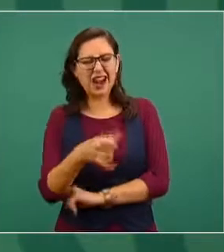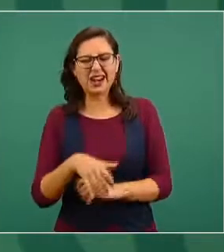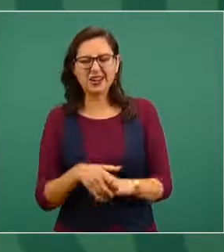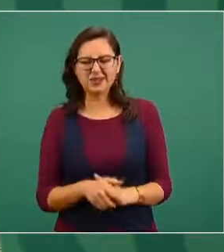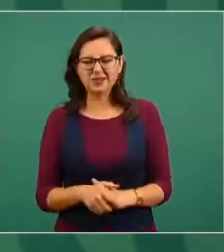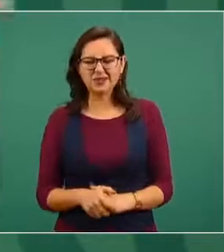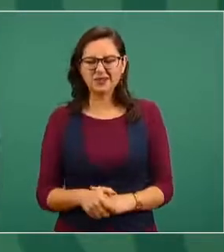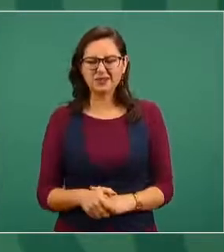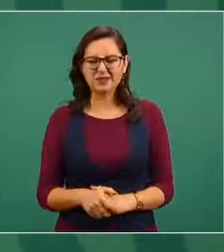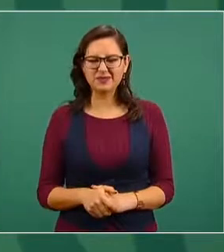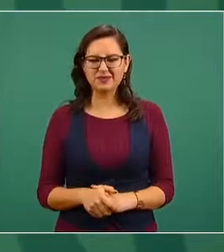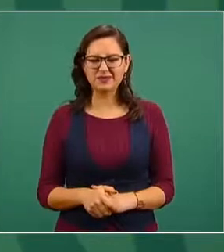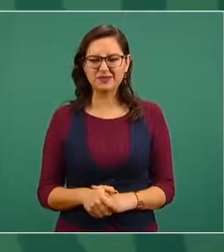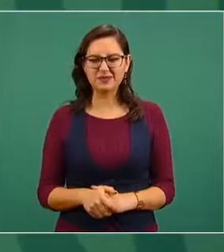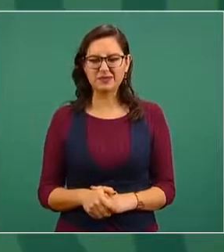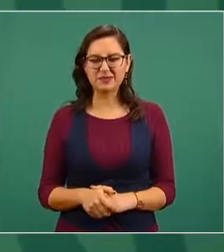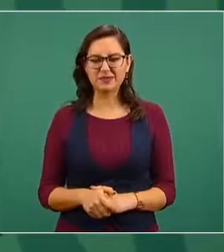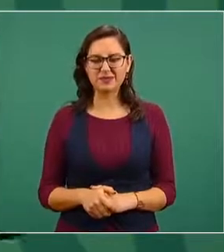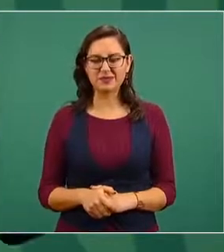si